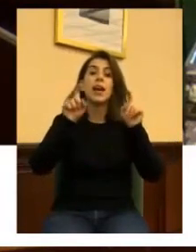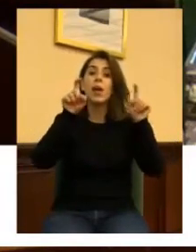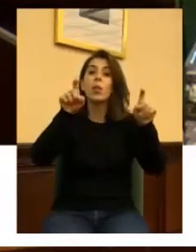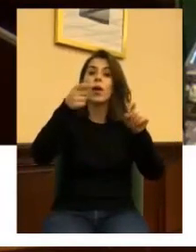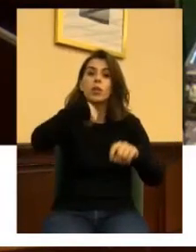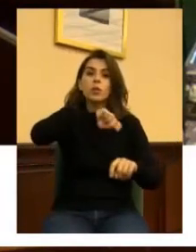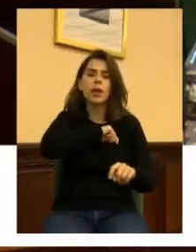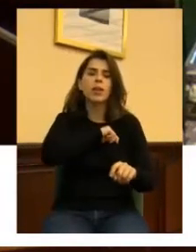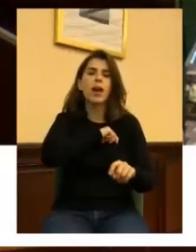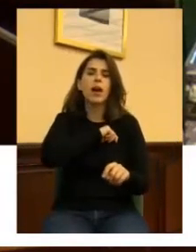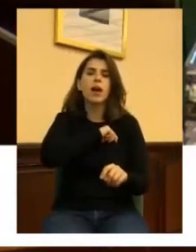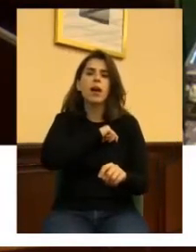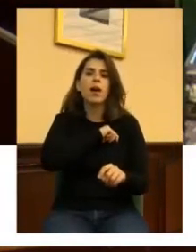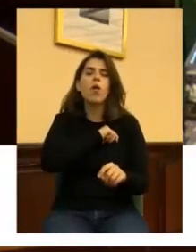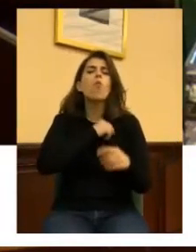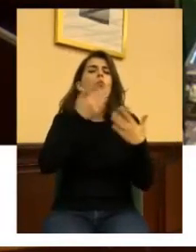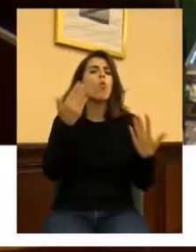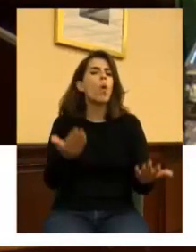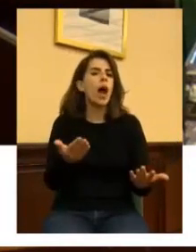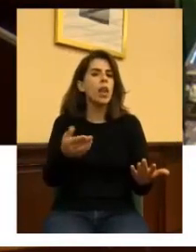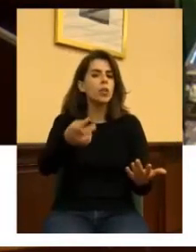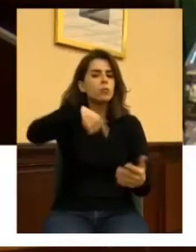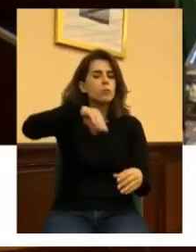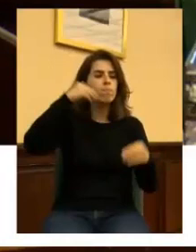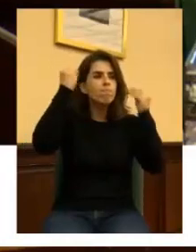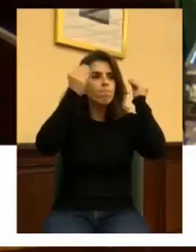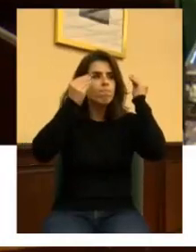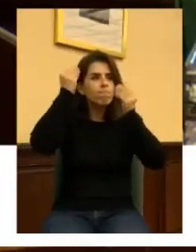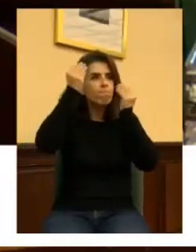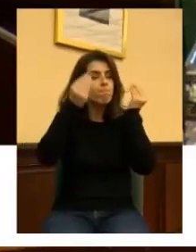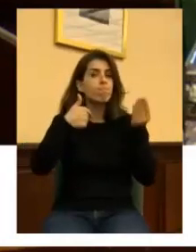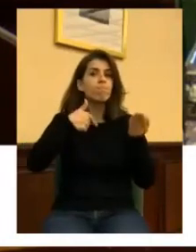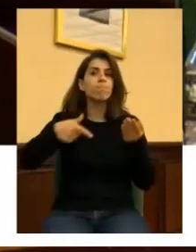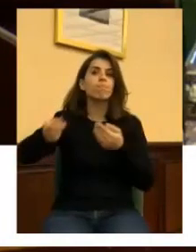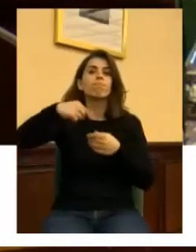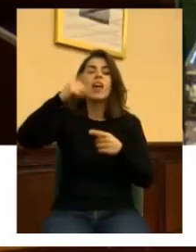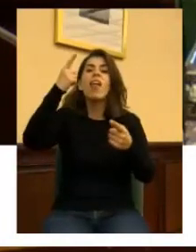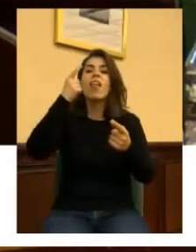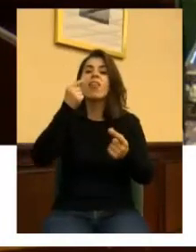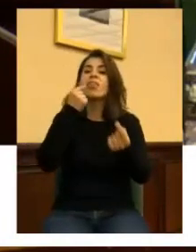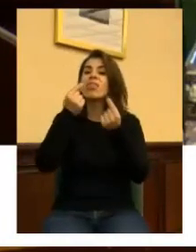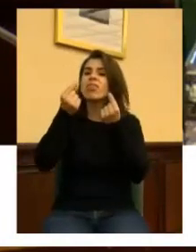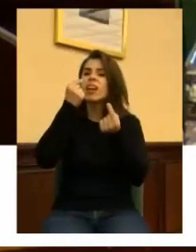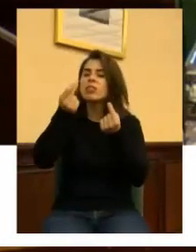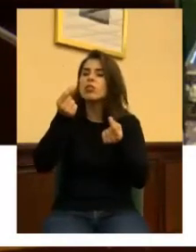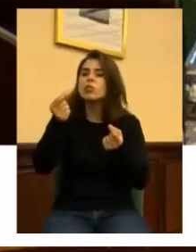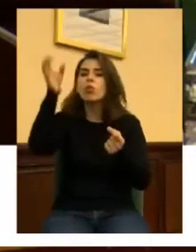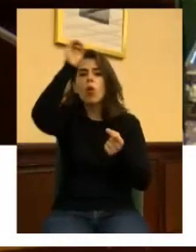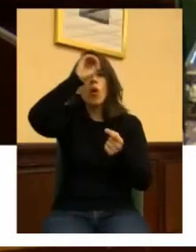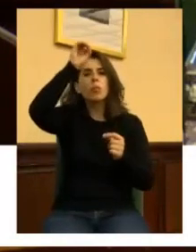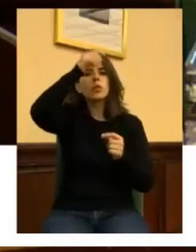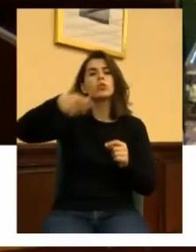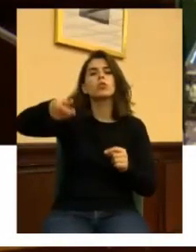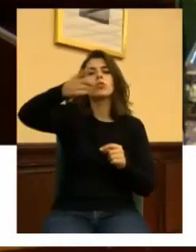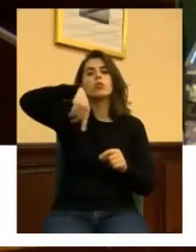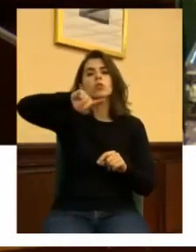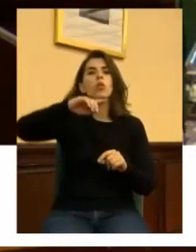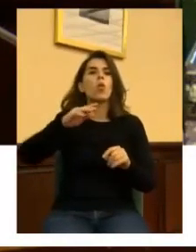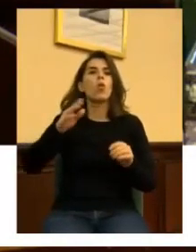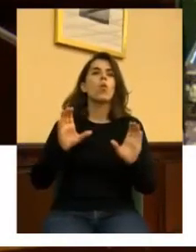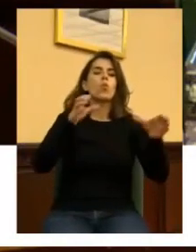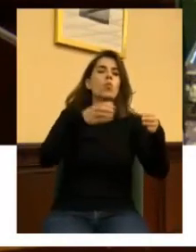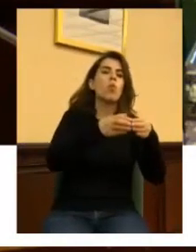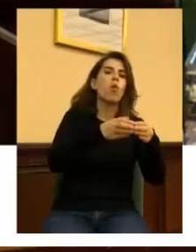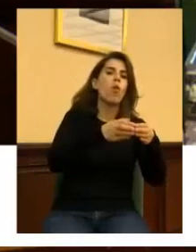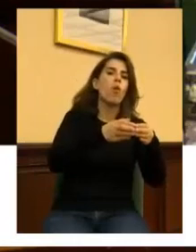en España. En nuestra opinión, y a tenor de los datos, no parece que sean, como afirman las fuerzas